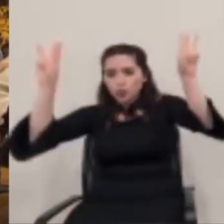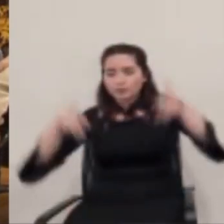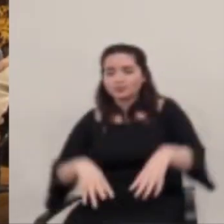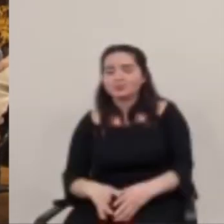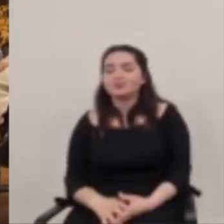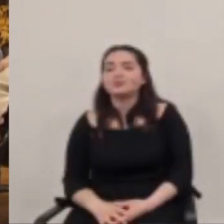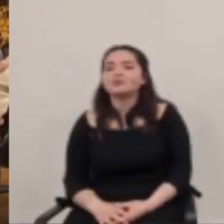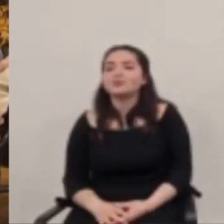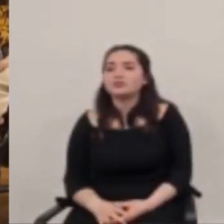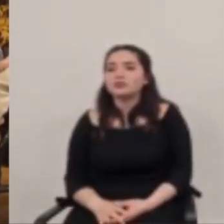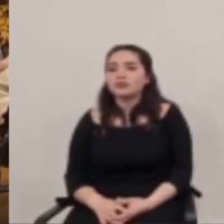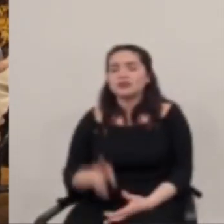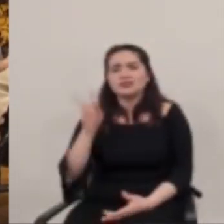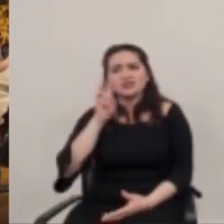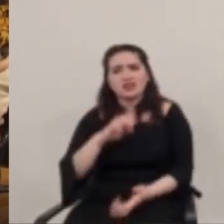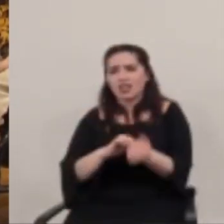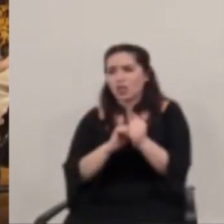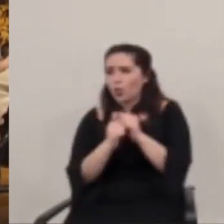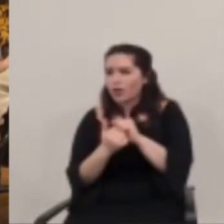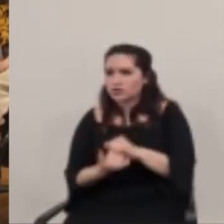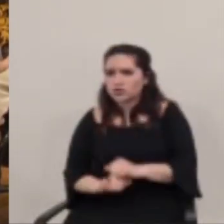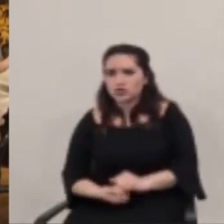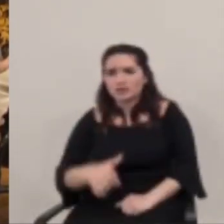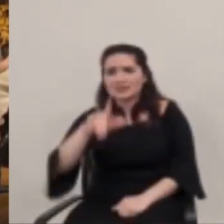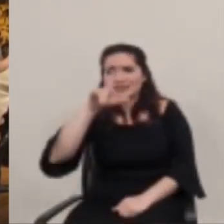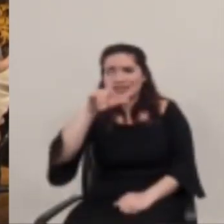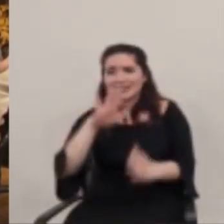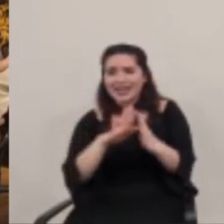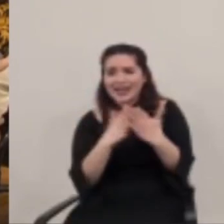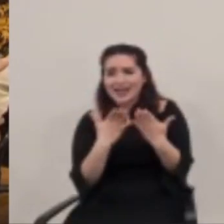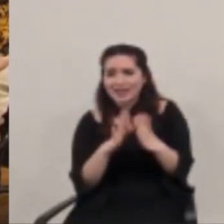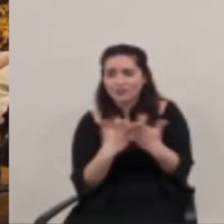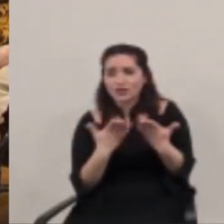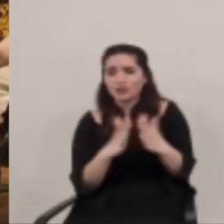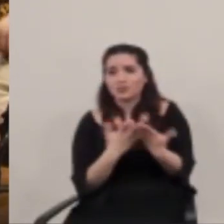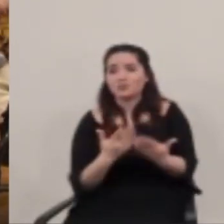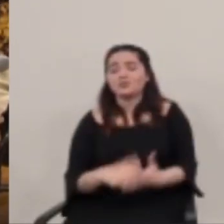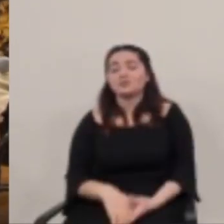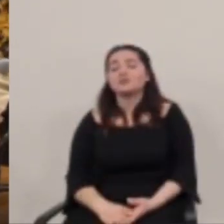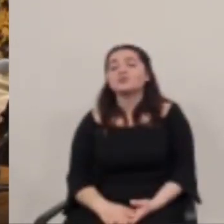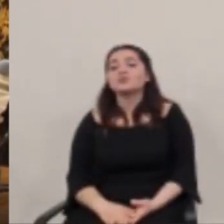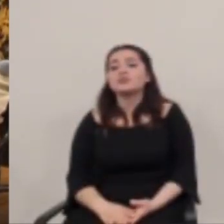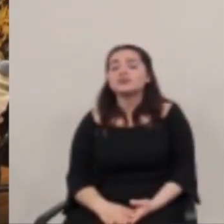carreras sin adecuación, si ha escrito 7 libros como él y ha actuado en una película.